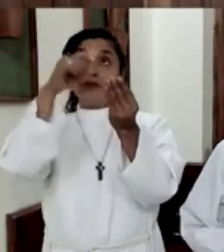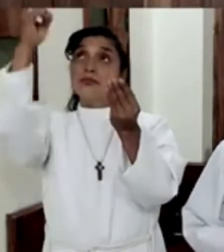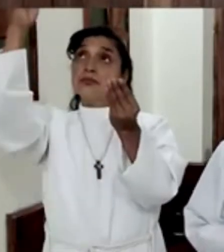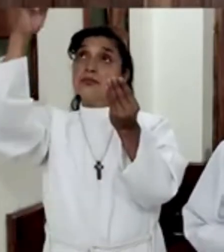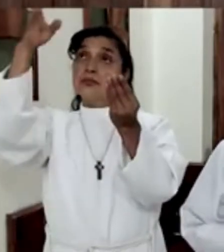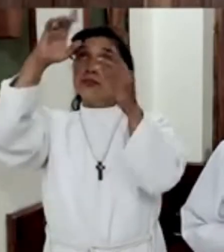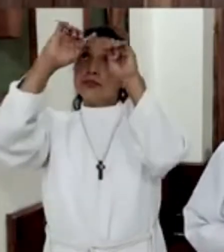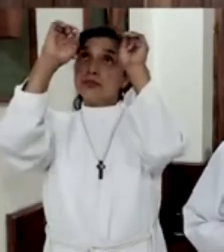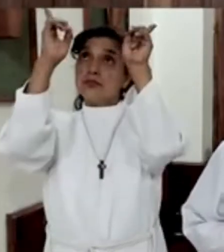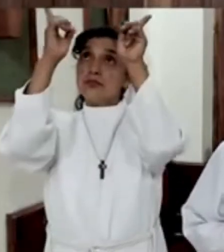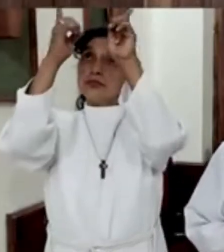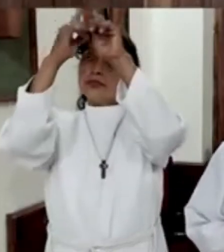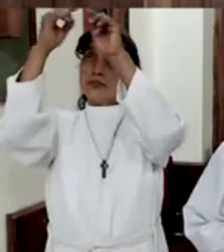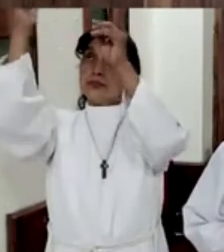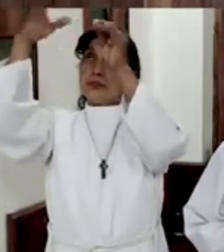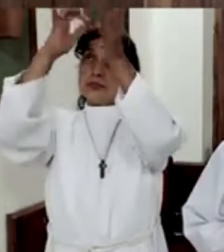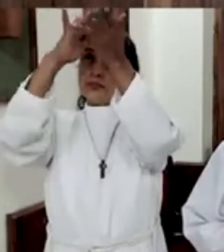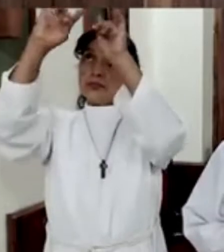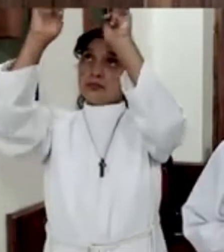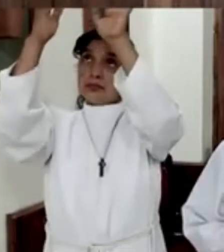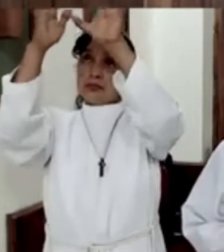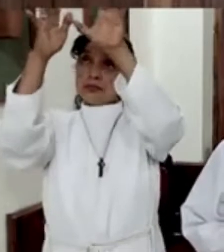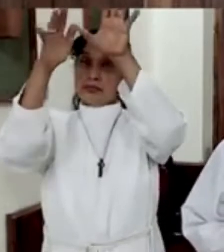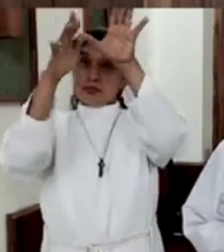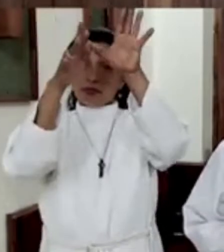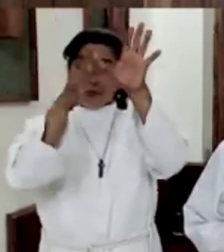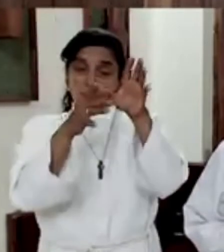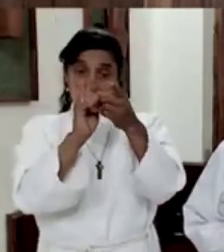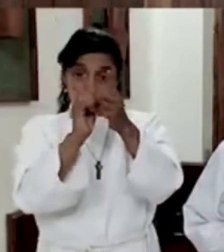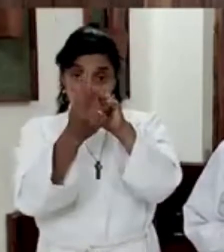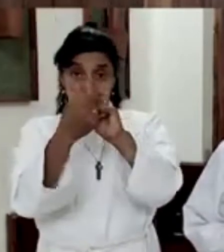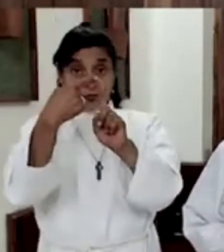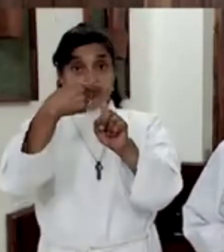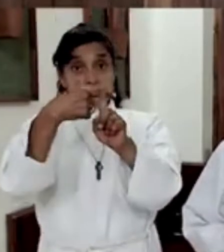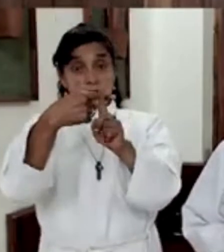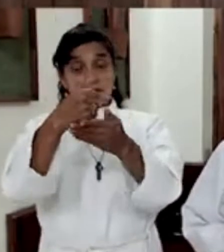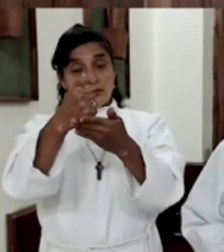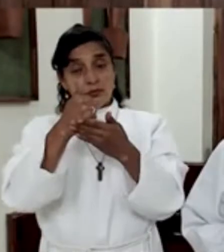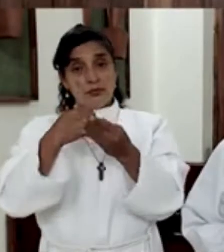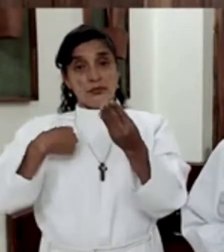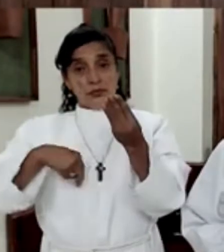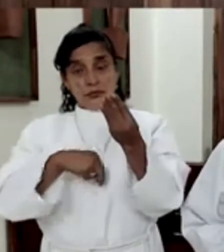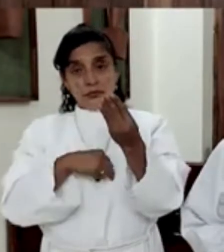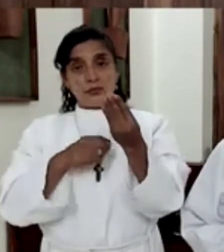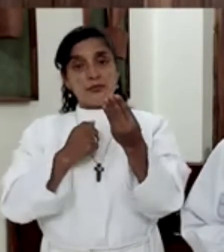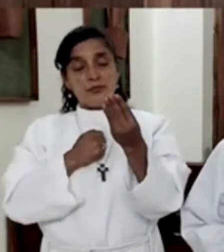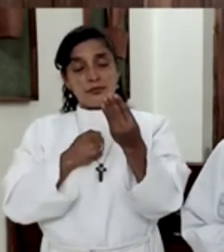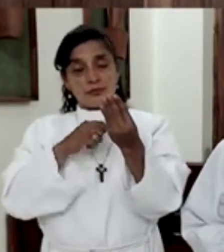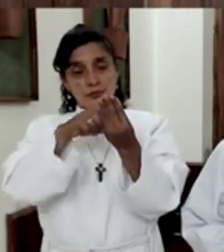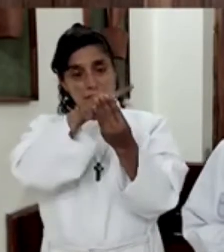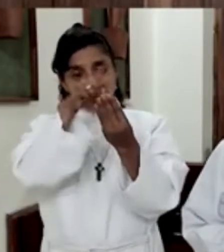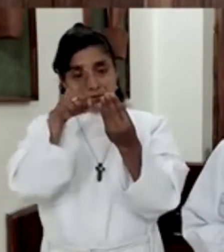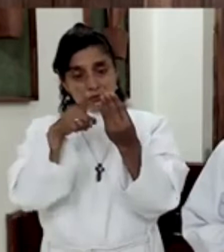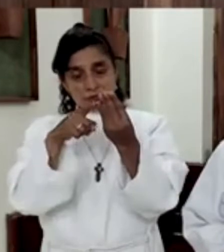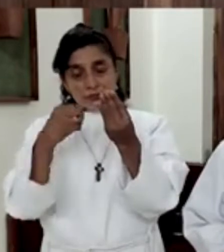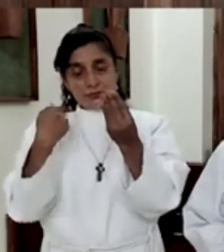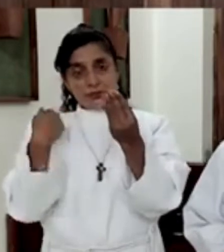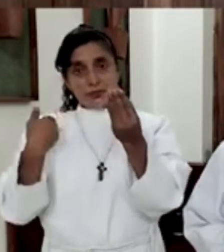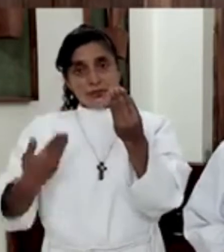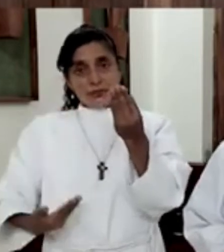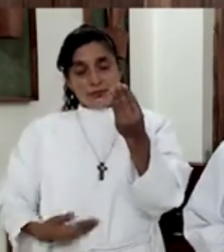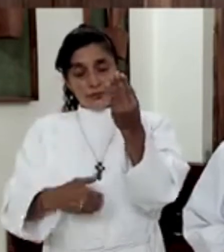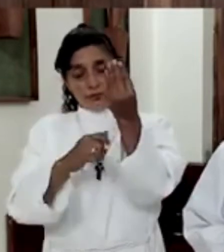estos dones con la efusión de tu Espíritu, de manera que se conviertan para nosotros en el